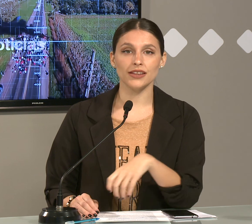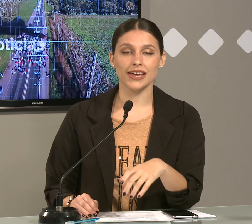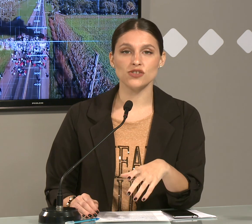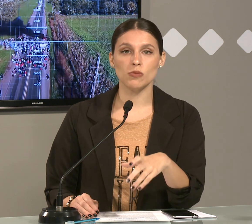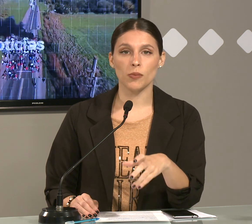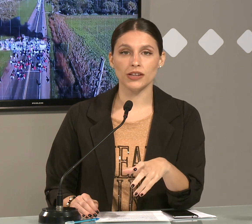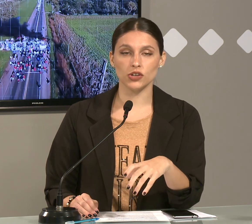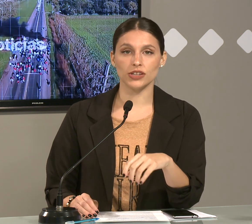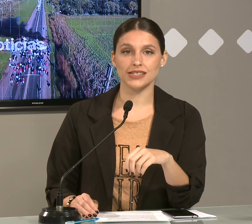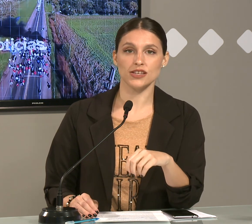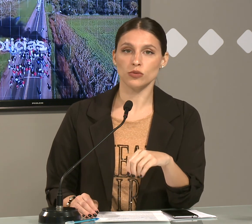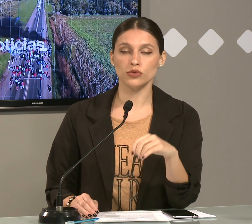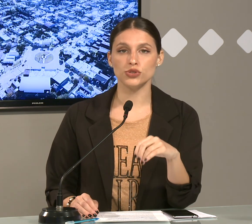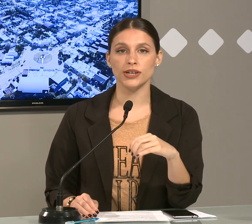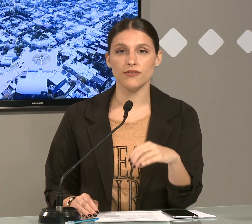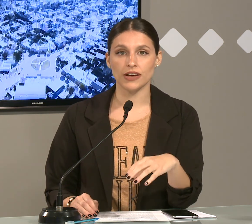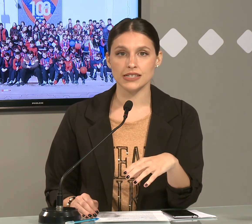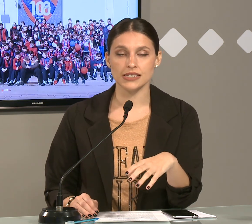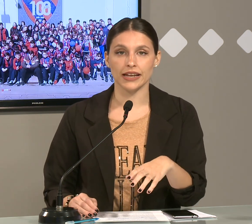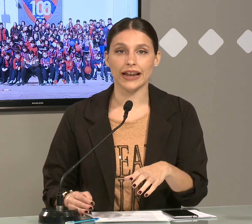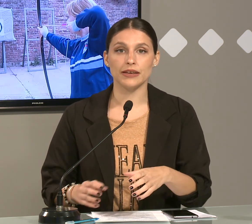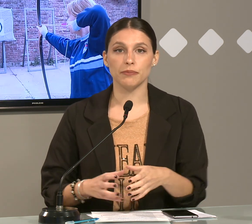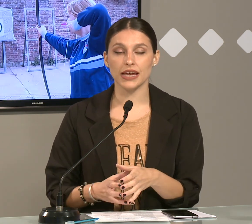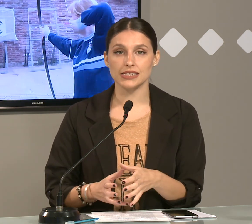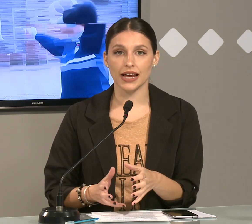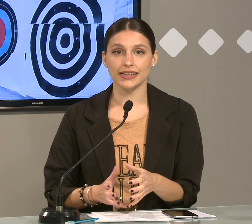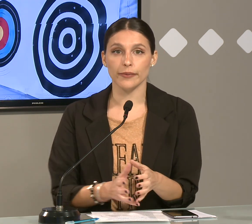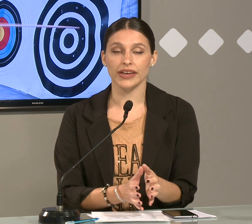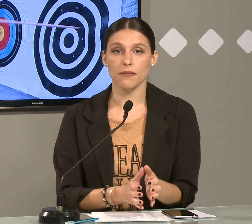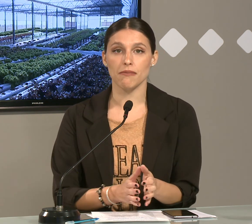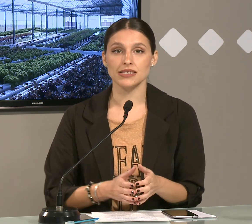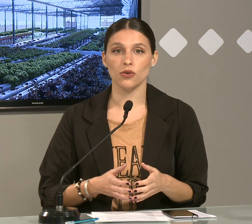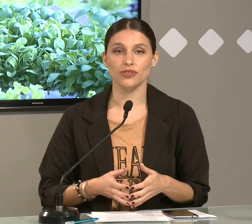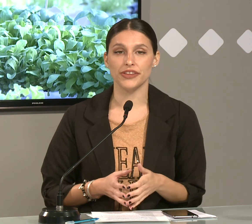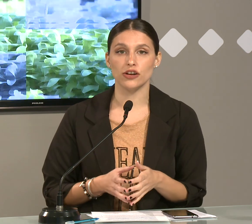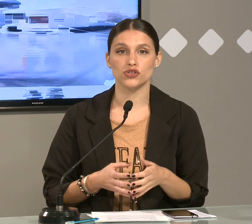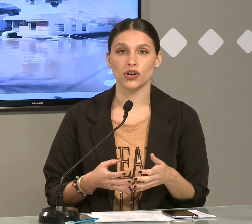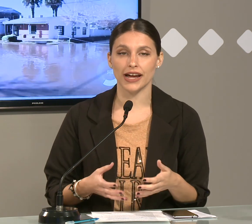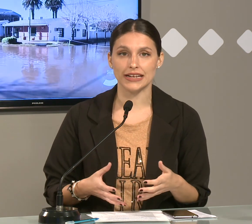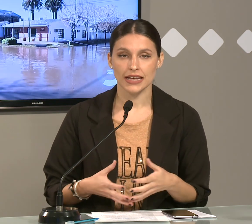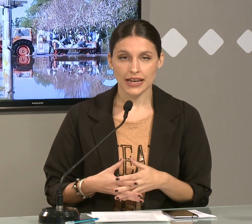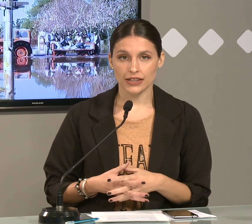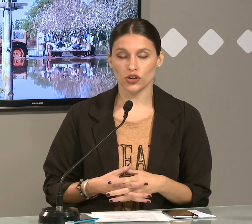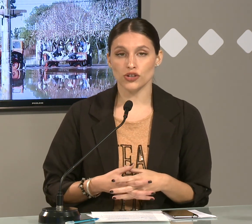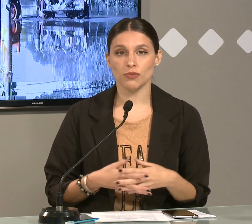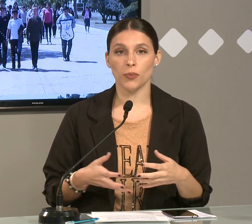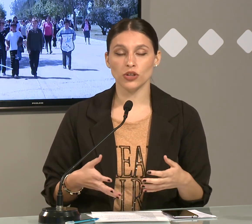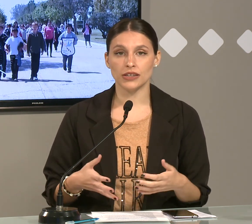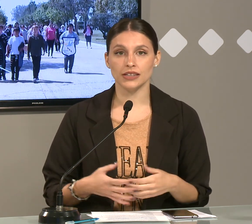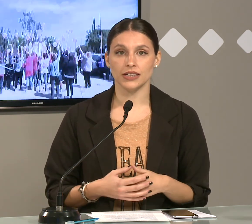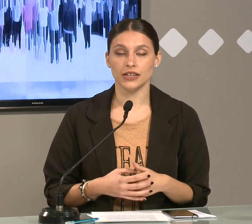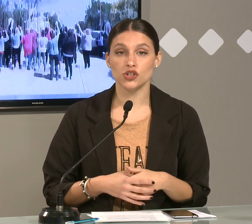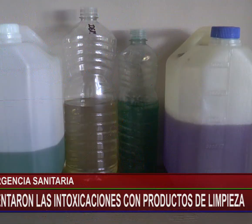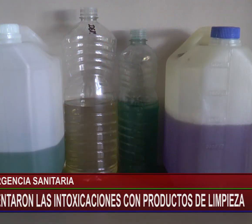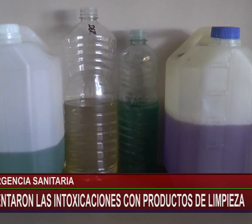Sabemos que este es un momento donde se hizo mucho énfasis en la limpieza y también más aún de los hogares. Todos nos hemos puesto